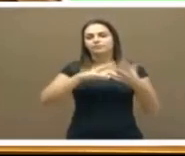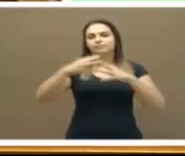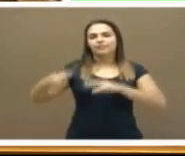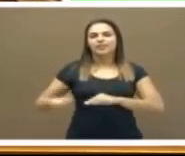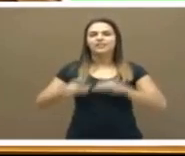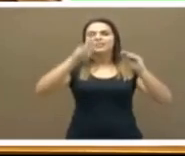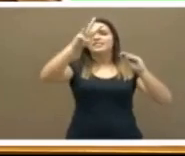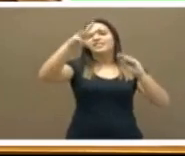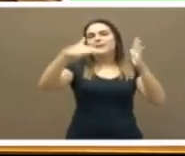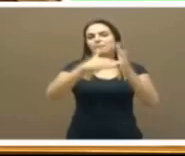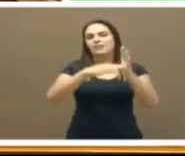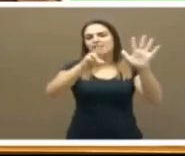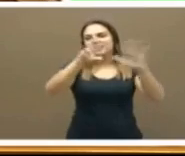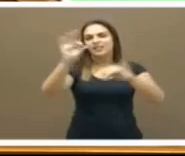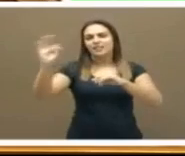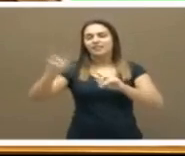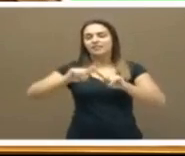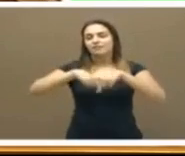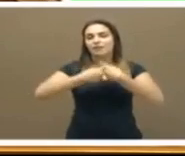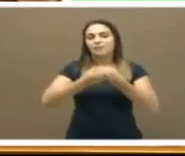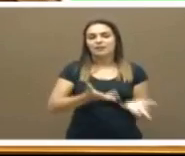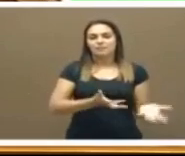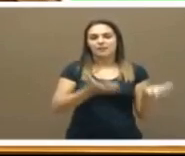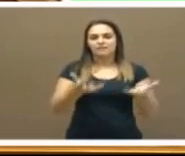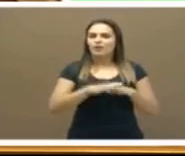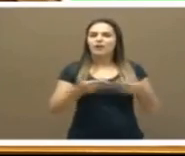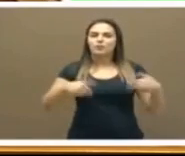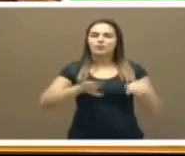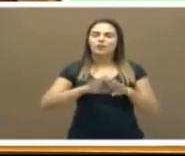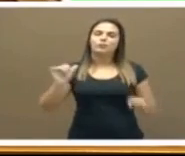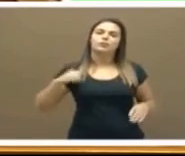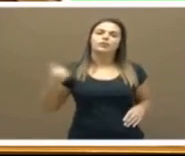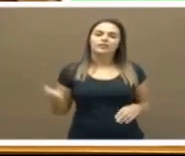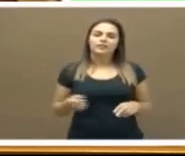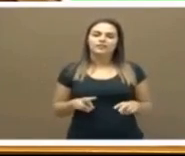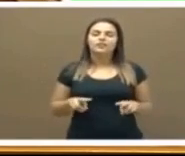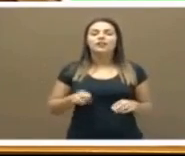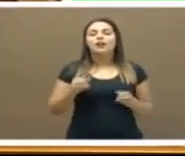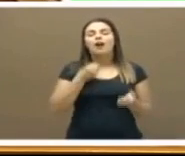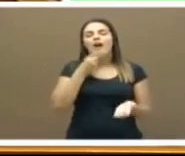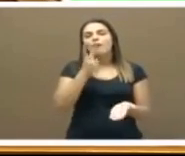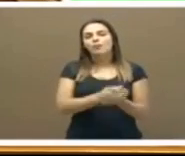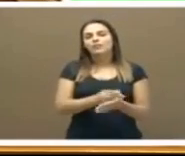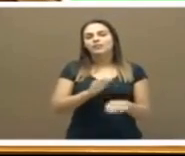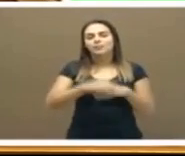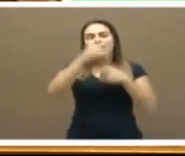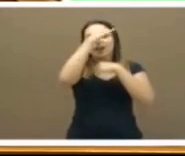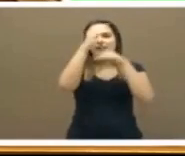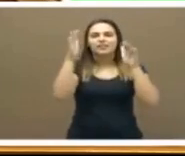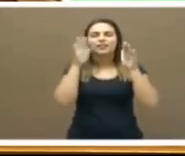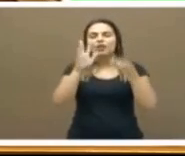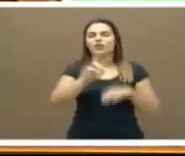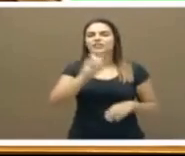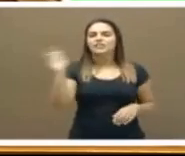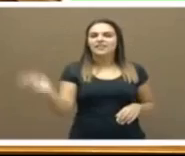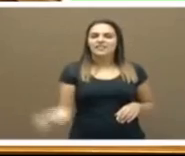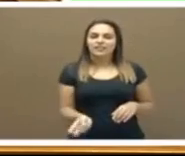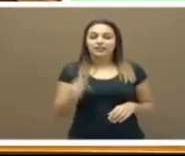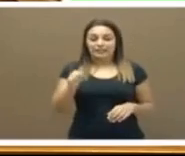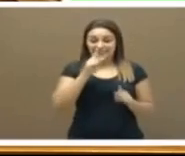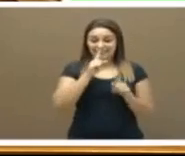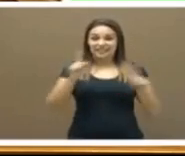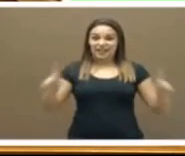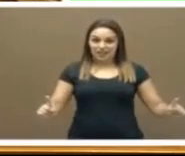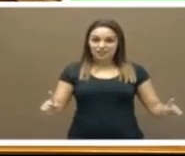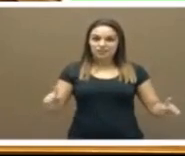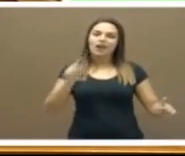3.700 familias que se benefician cada año de este servicio. La apuesta por la atención a la diversidad. Este curso